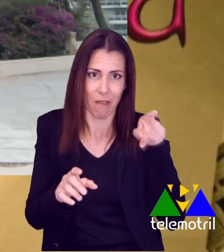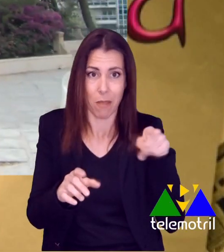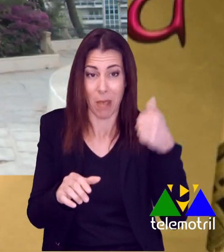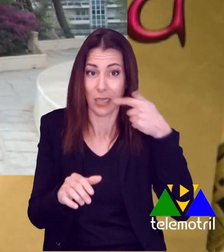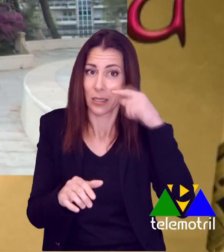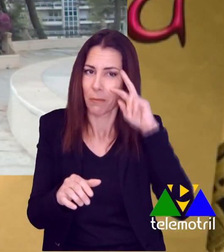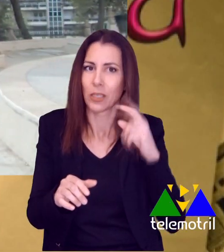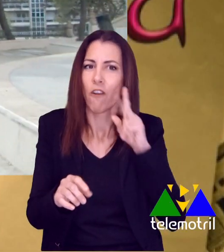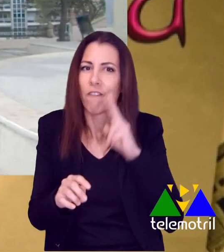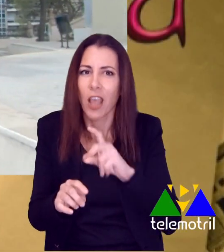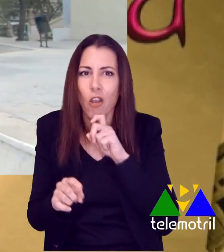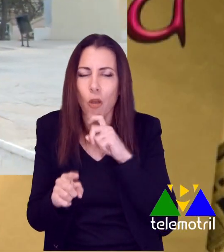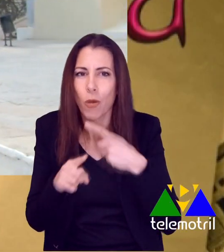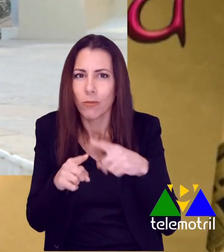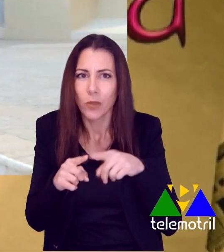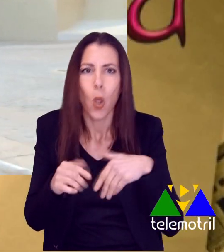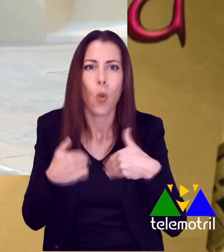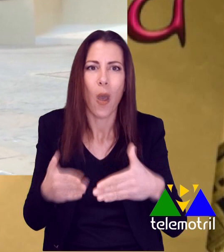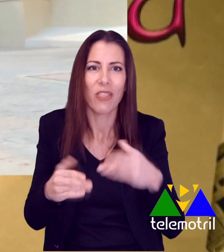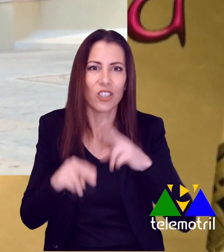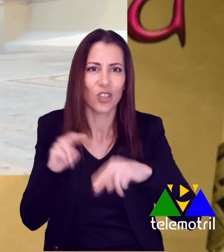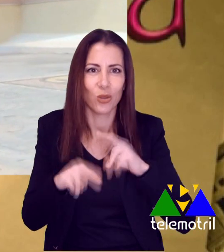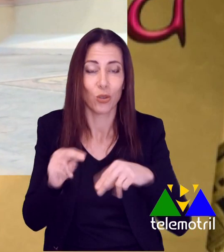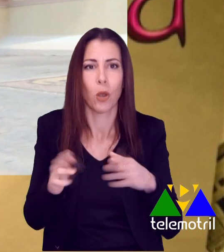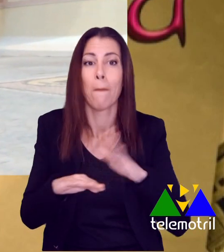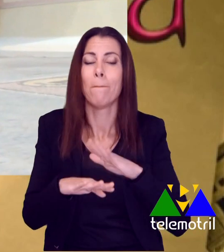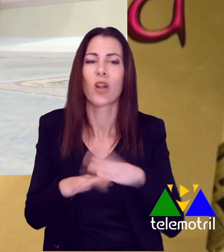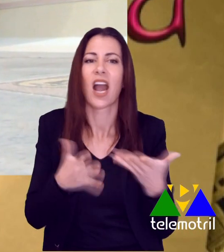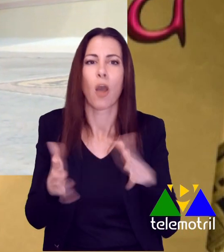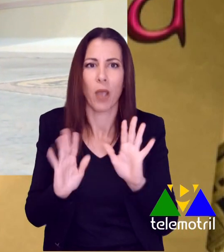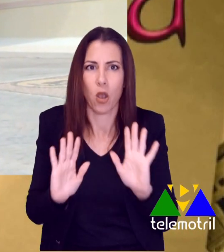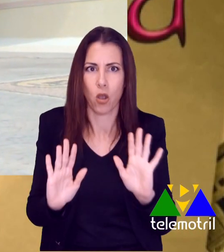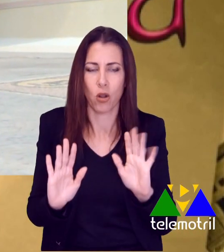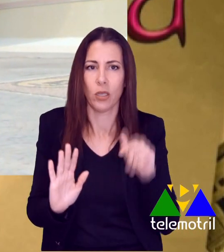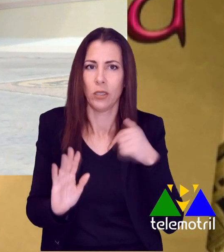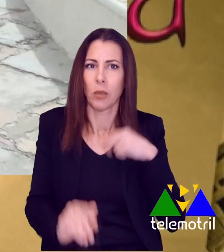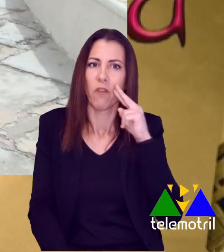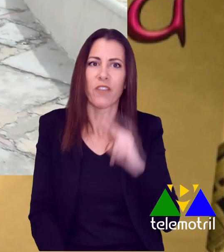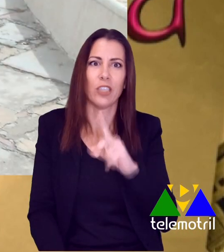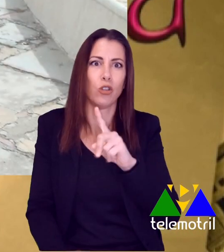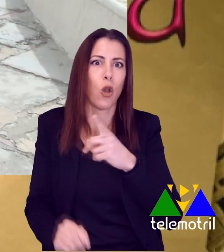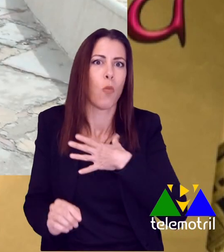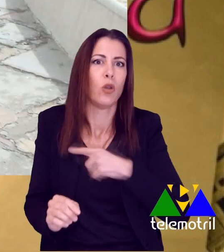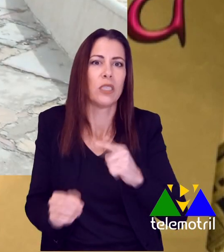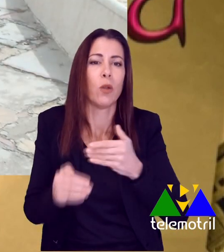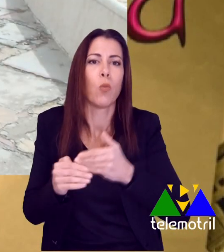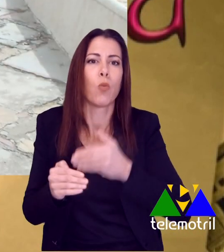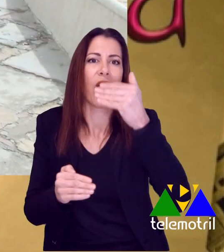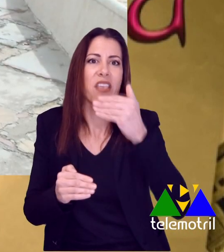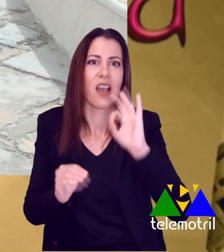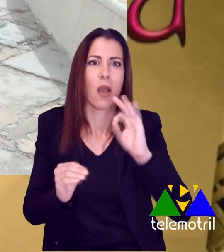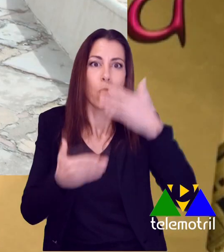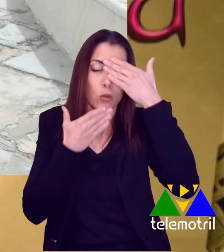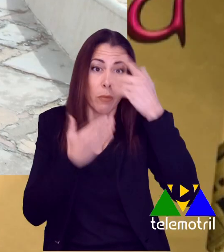un poco de cimiento, ver cuándo se construyó, porque a lo mejor estamos viendo aquí una muralla musulmana, y